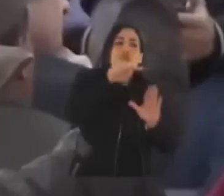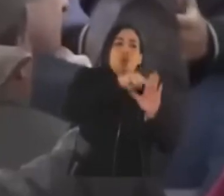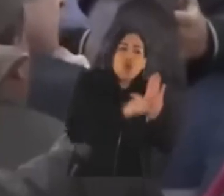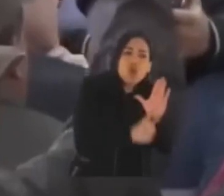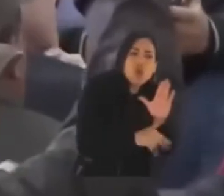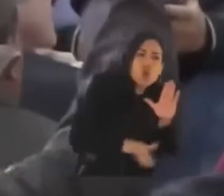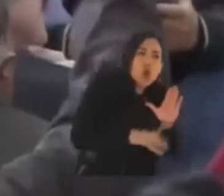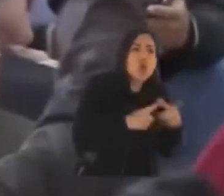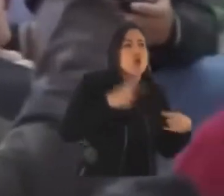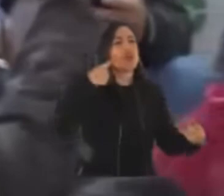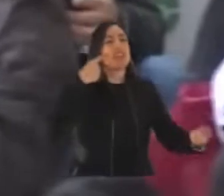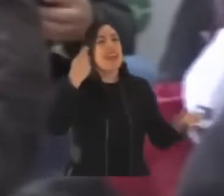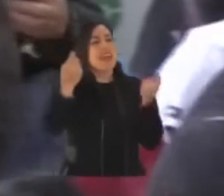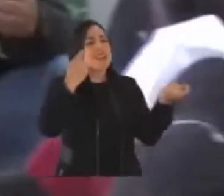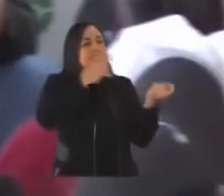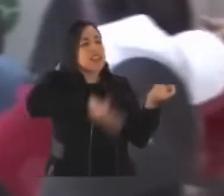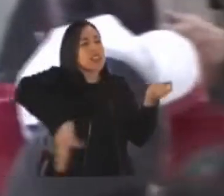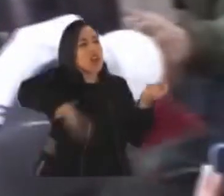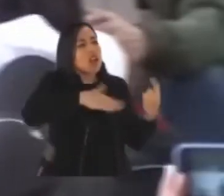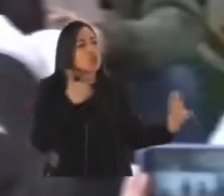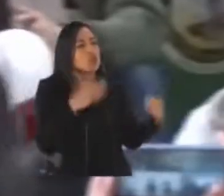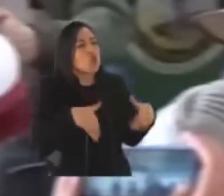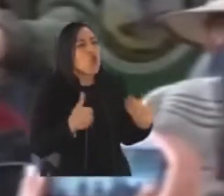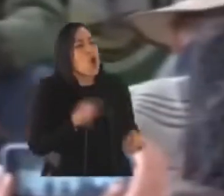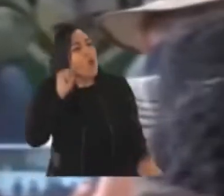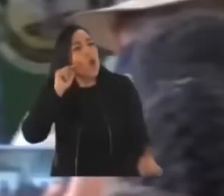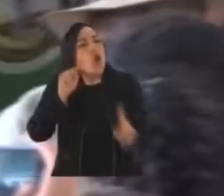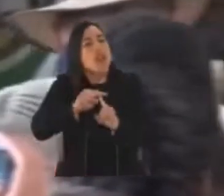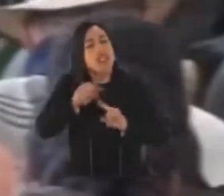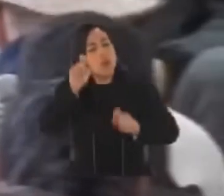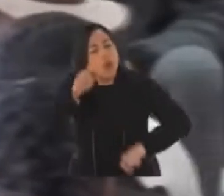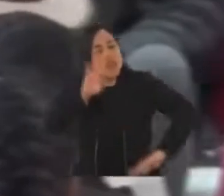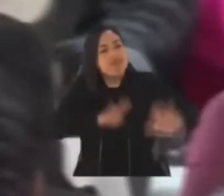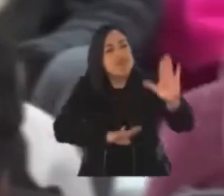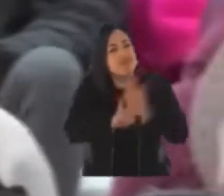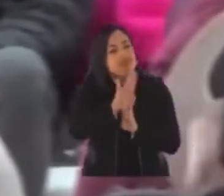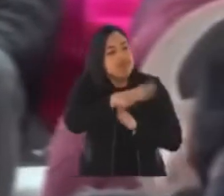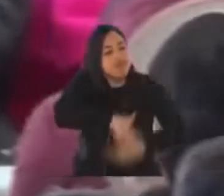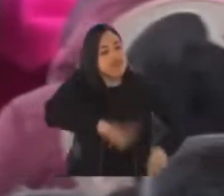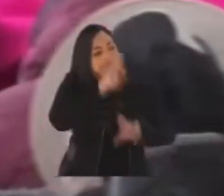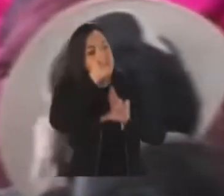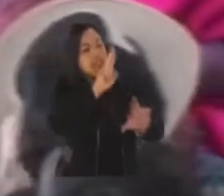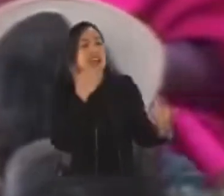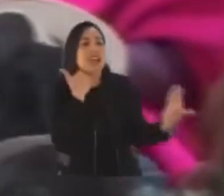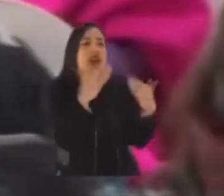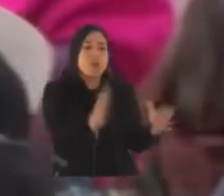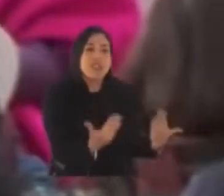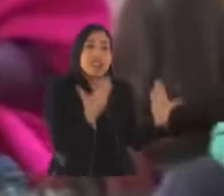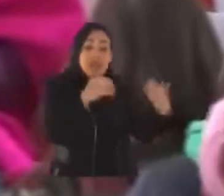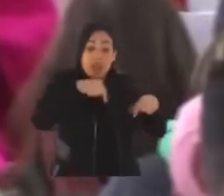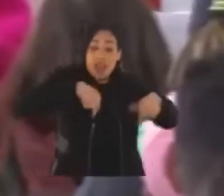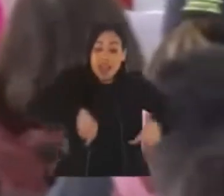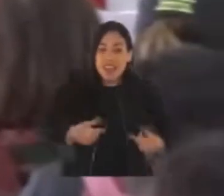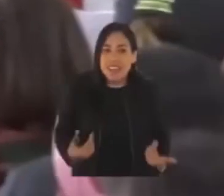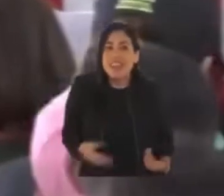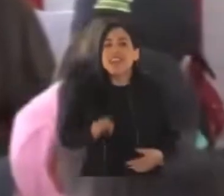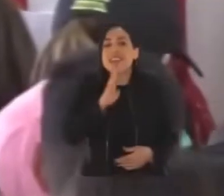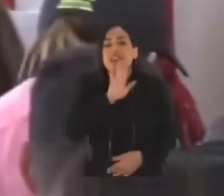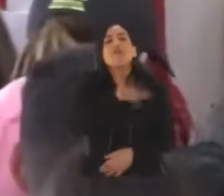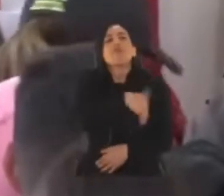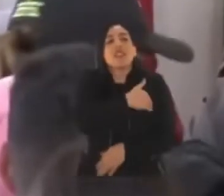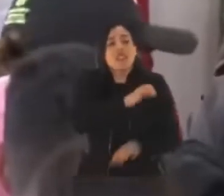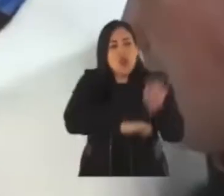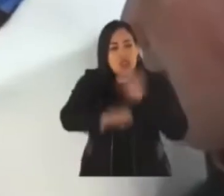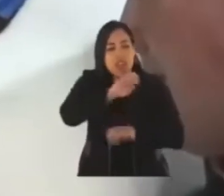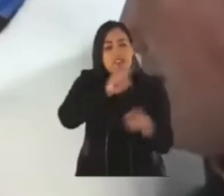también estrategias en su zona. Todo para el desarrollo y el reconocimiento del campesinado. Pues aquí hizo presencia el ministro de